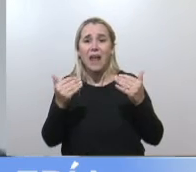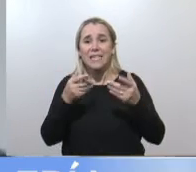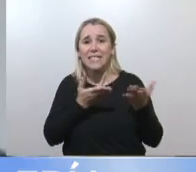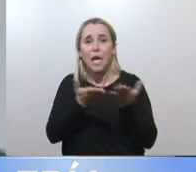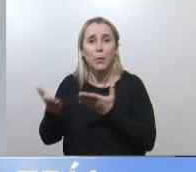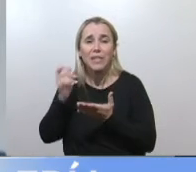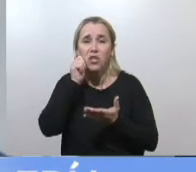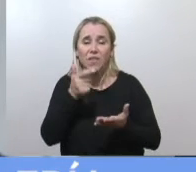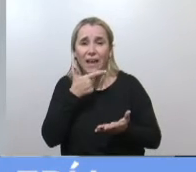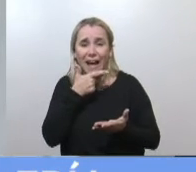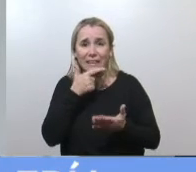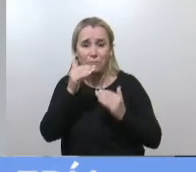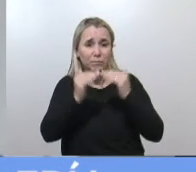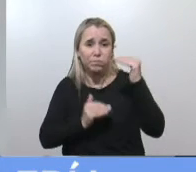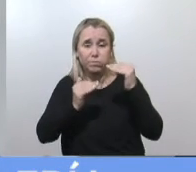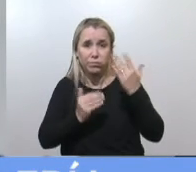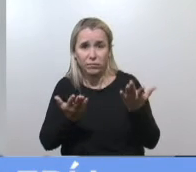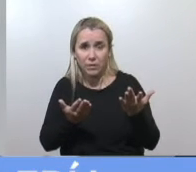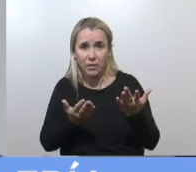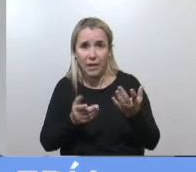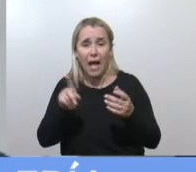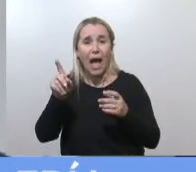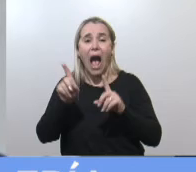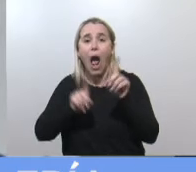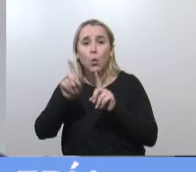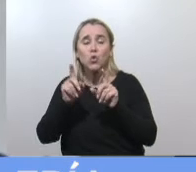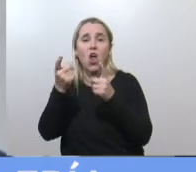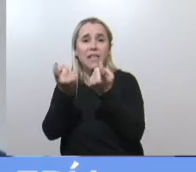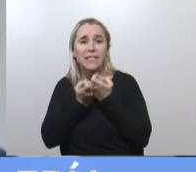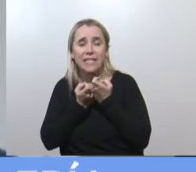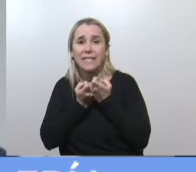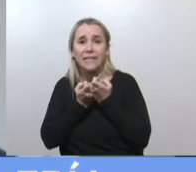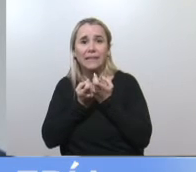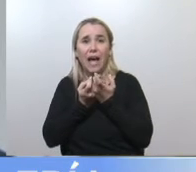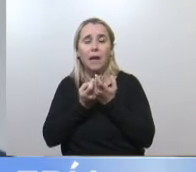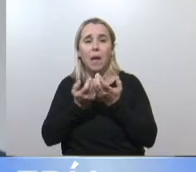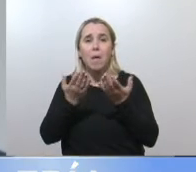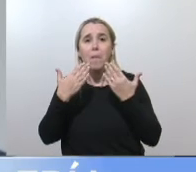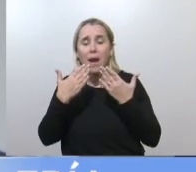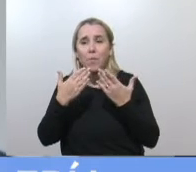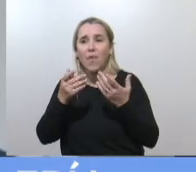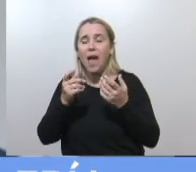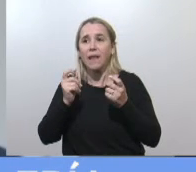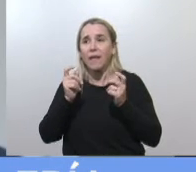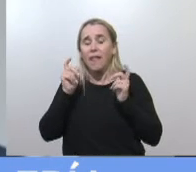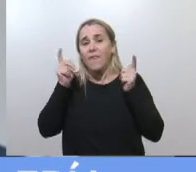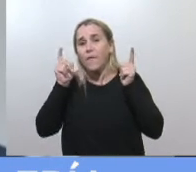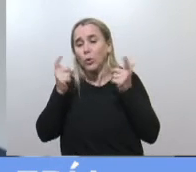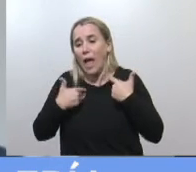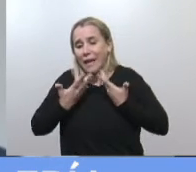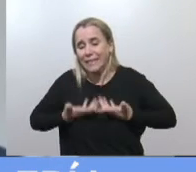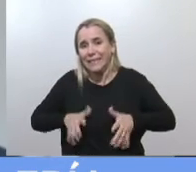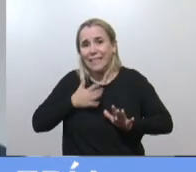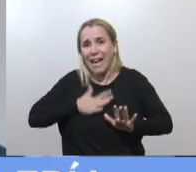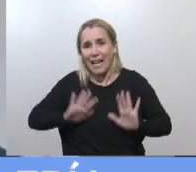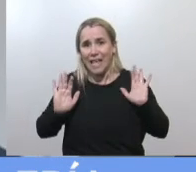servicios de gas, que en casos requieren usar intensivamente para disfrutar de un pasar razonable y digno, mientras que en